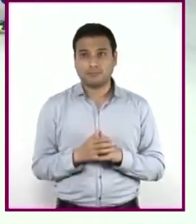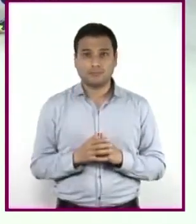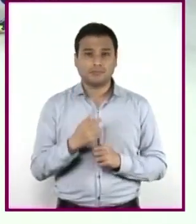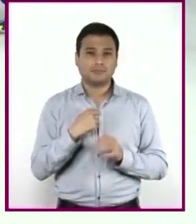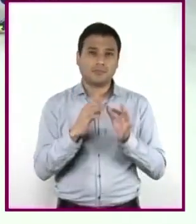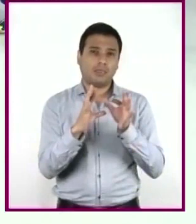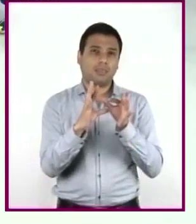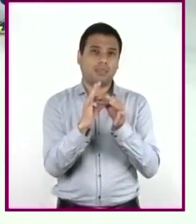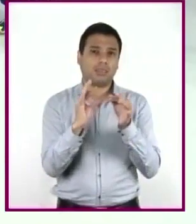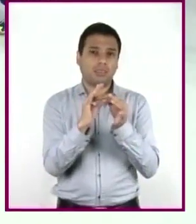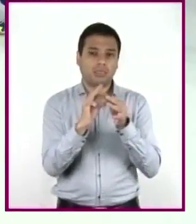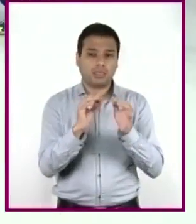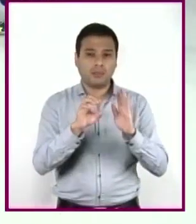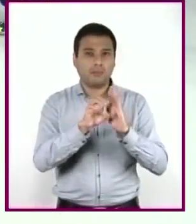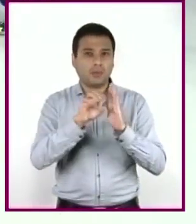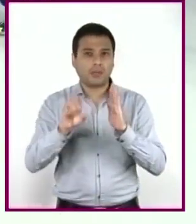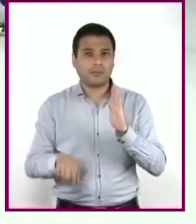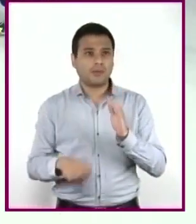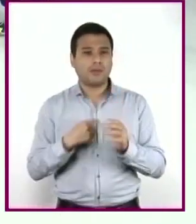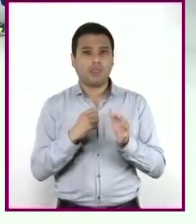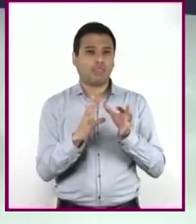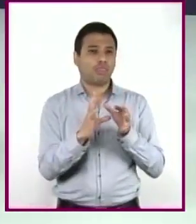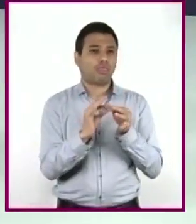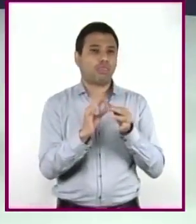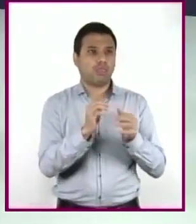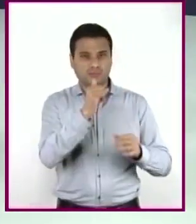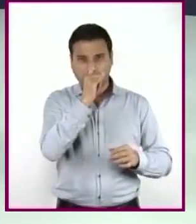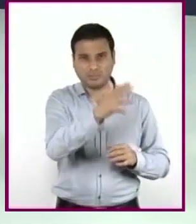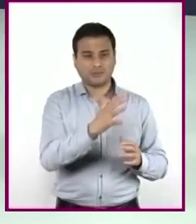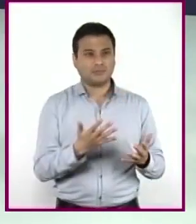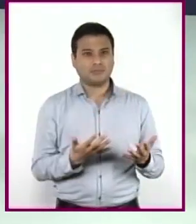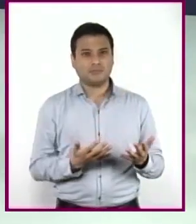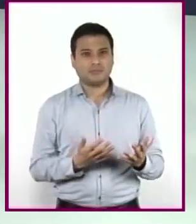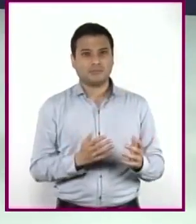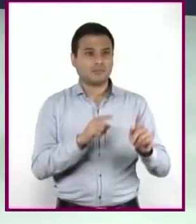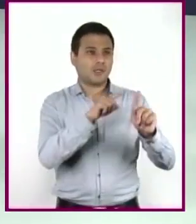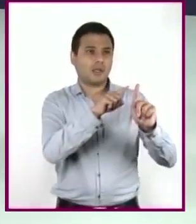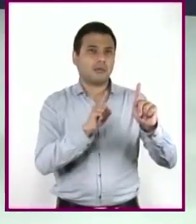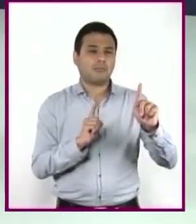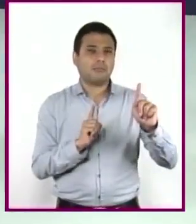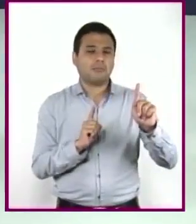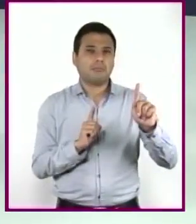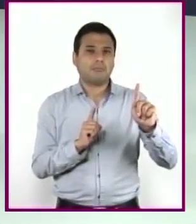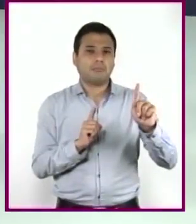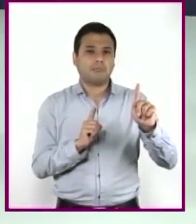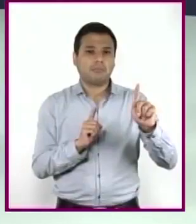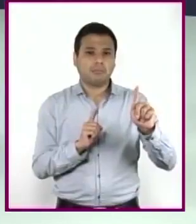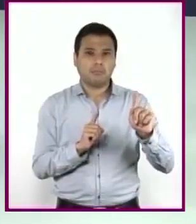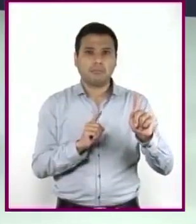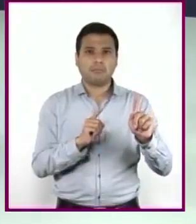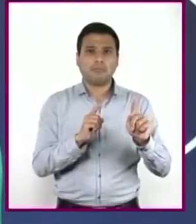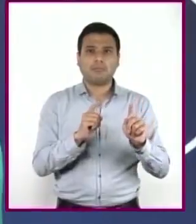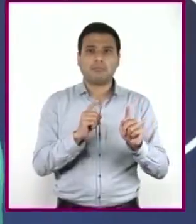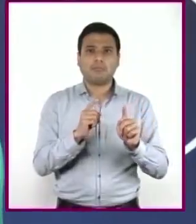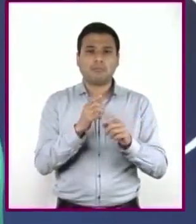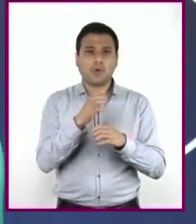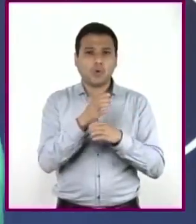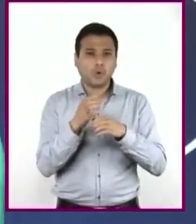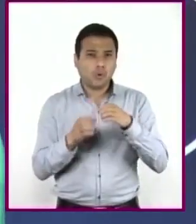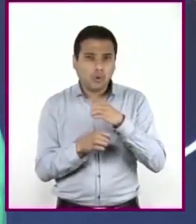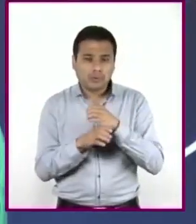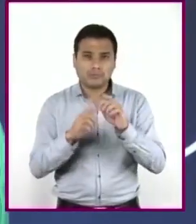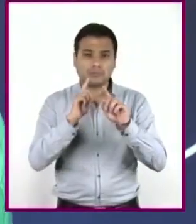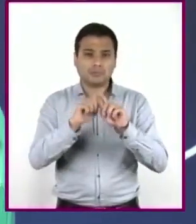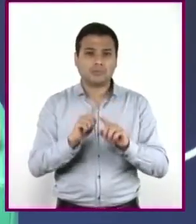también puede estar en comentarios, como hacer comentarios agresivos a alguien que solo está subiendo su